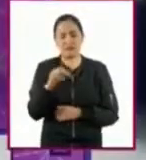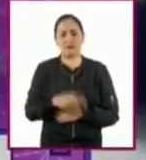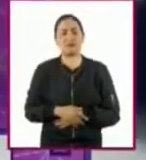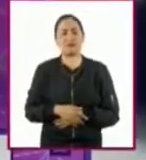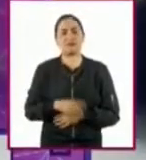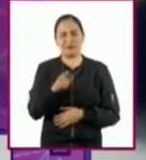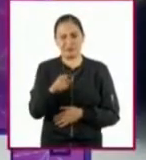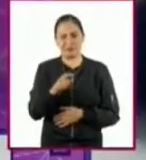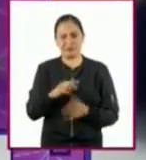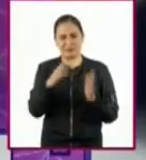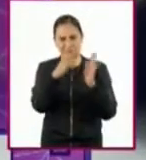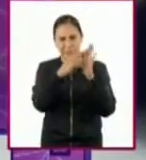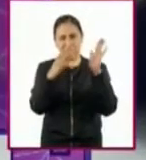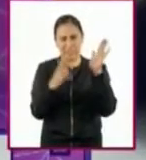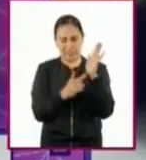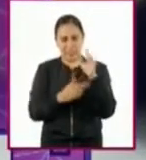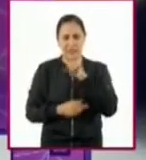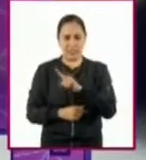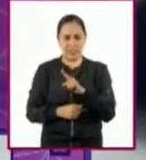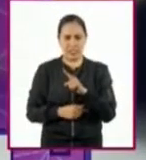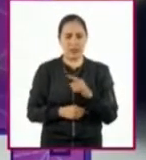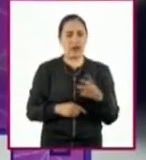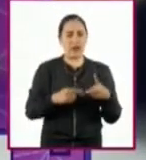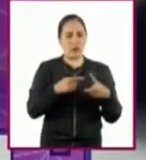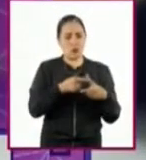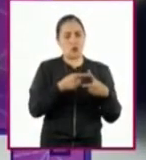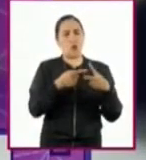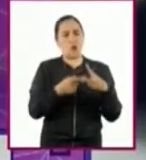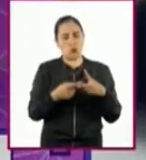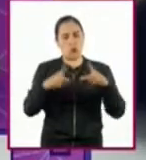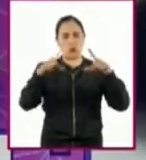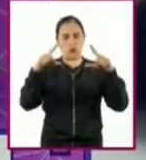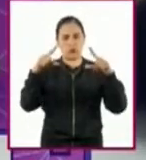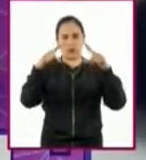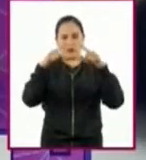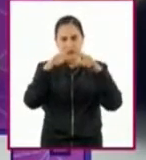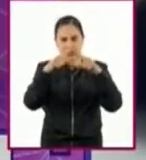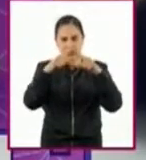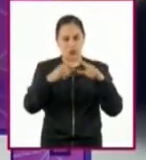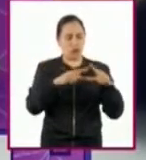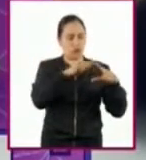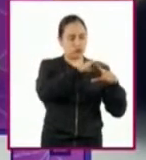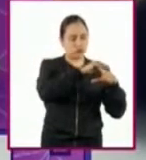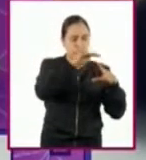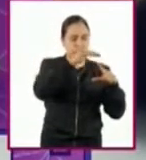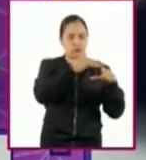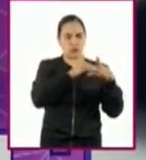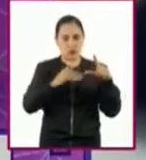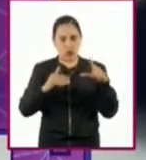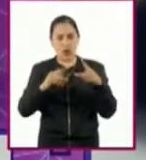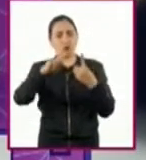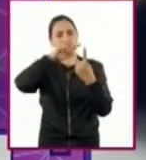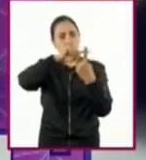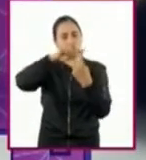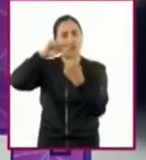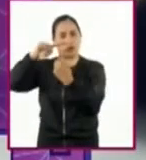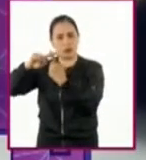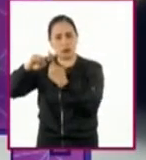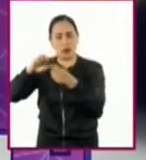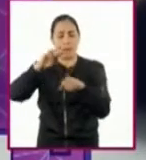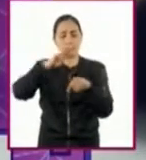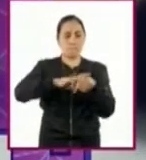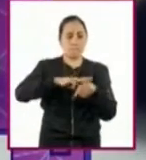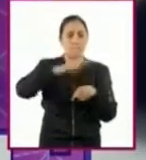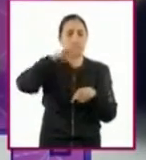condición que dice: la suma de las medidas de cualquier par de lados en un triángulo debe ser mayor que la